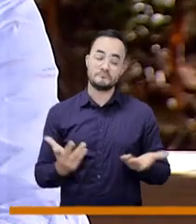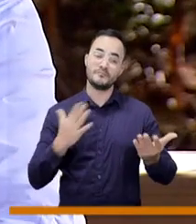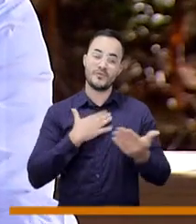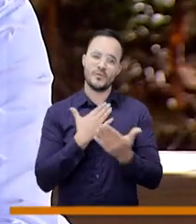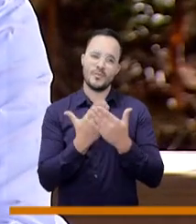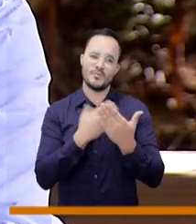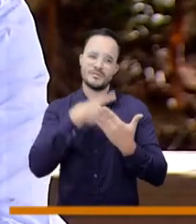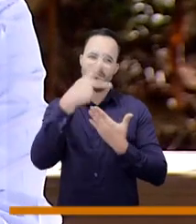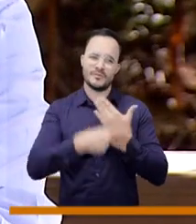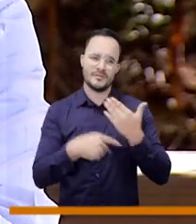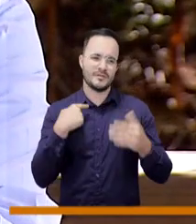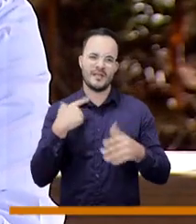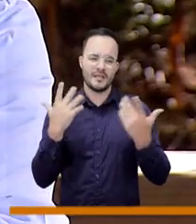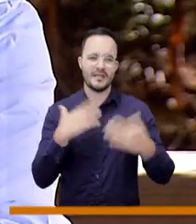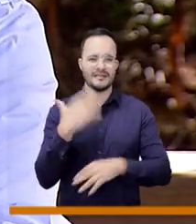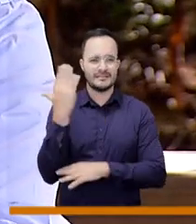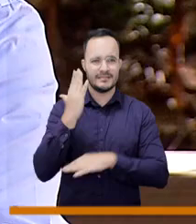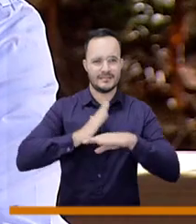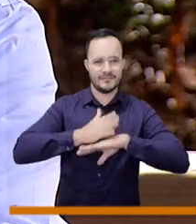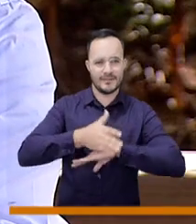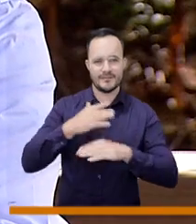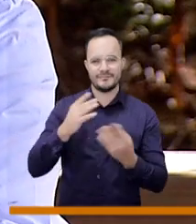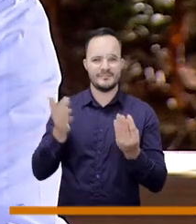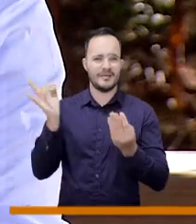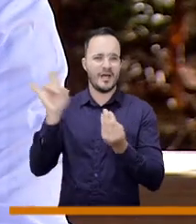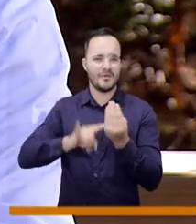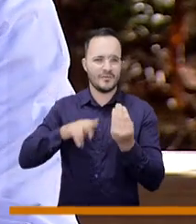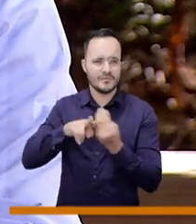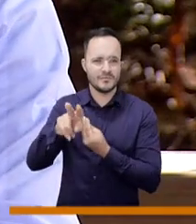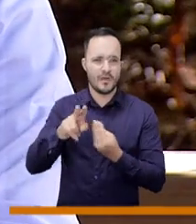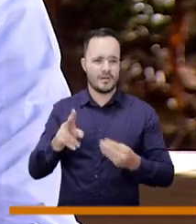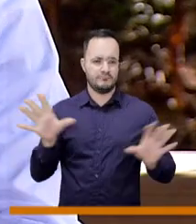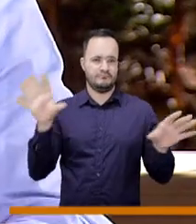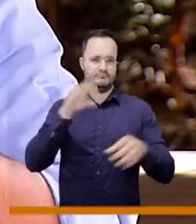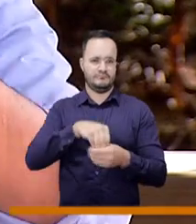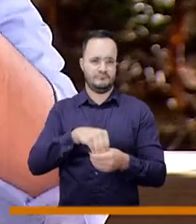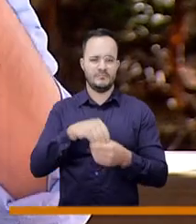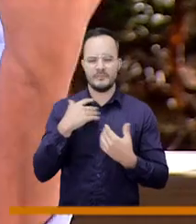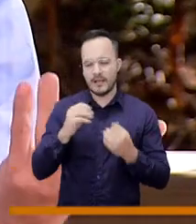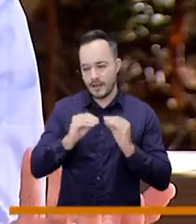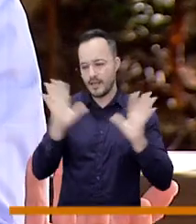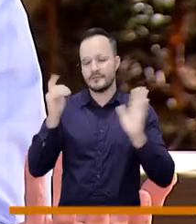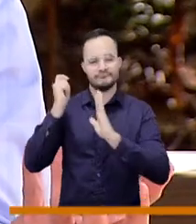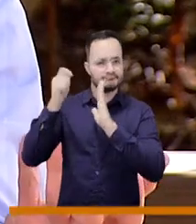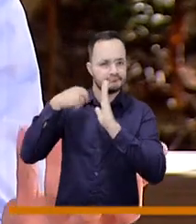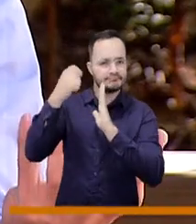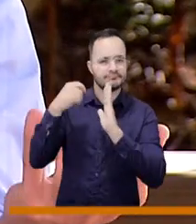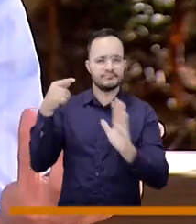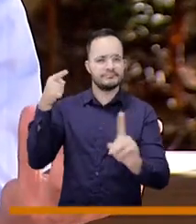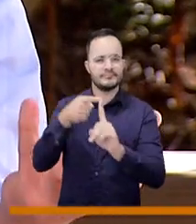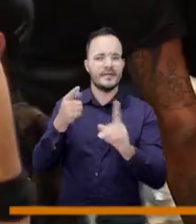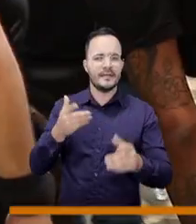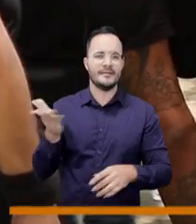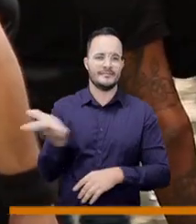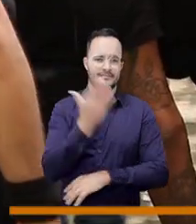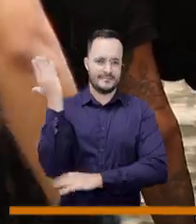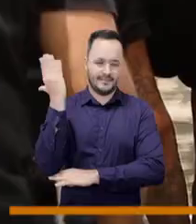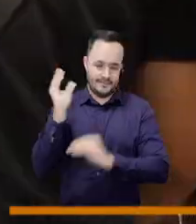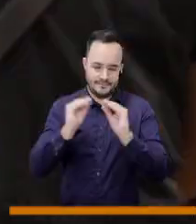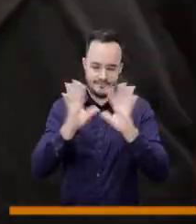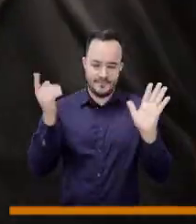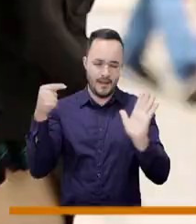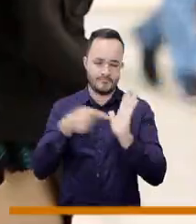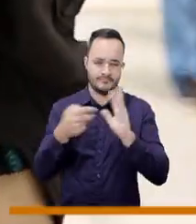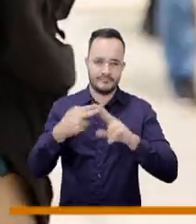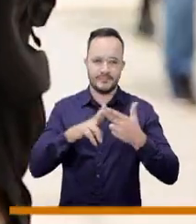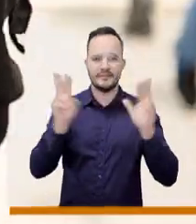el proponente, el creador de la política de cine y medios audiovisuales, donde, claro, estamos hablando de las producciones cinematográficas,